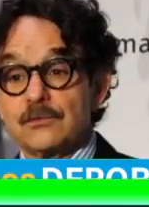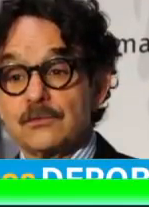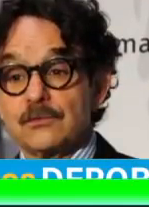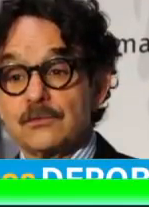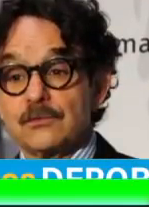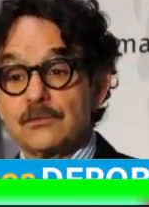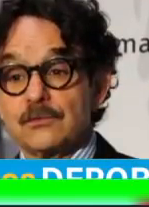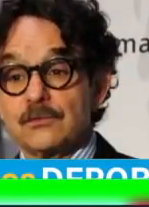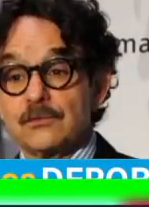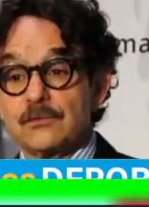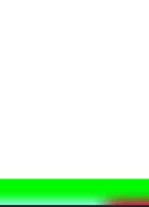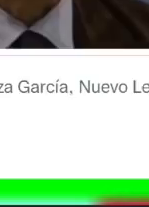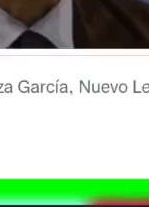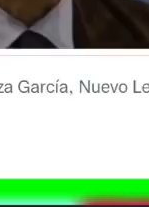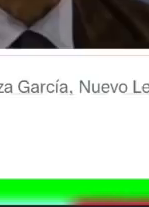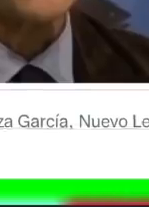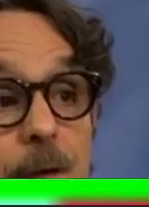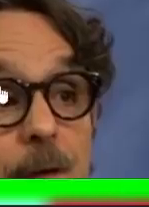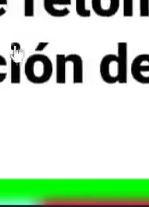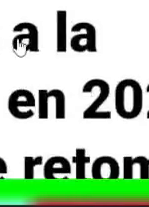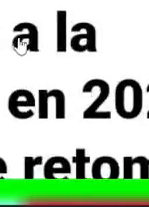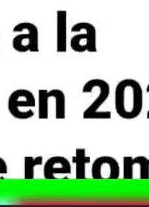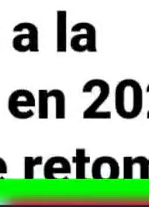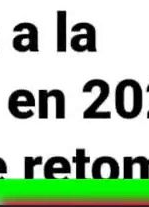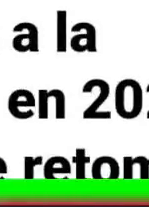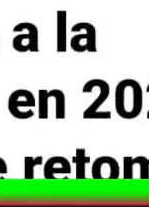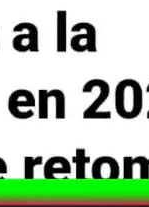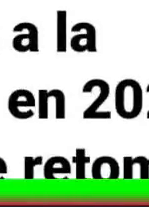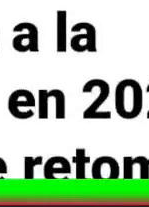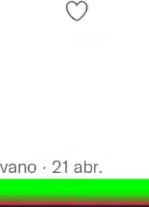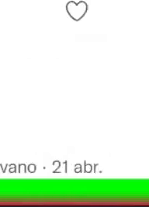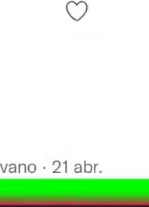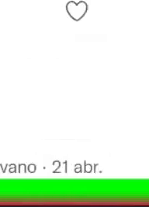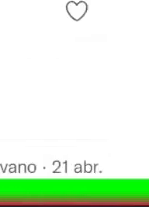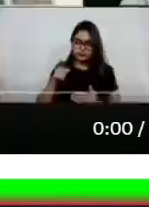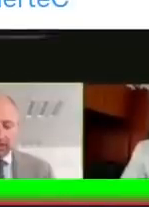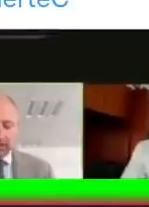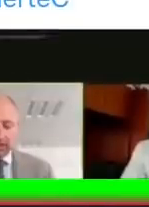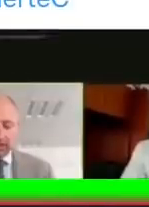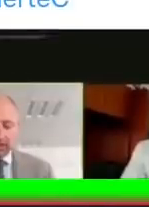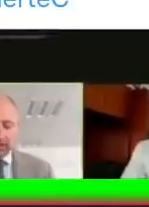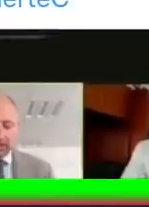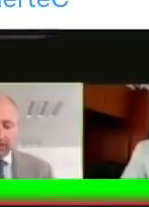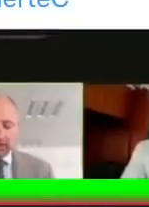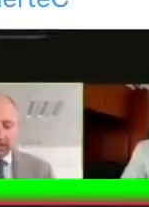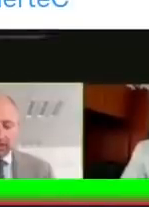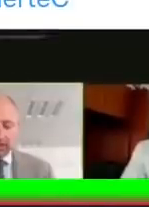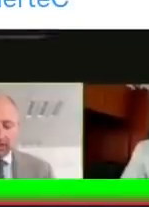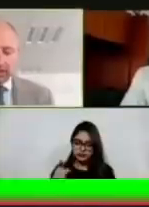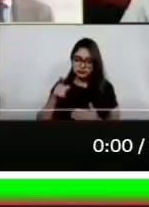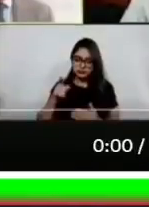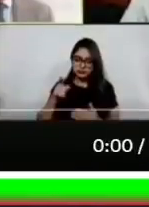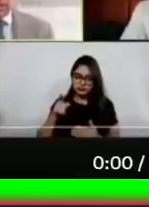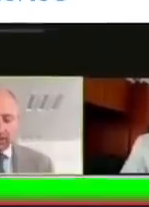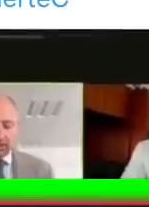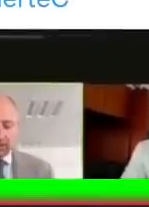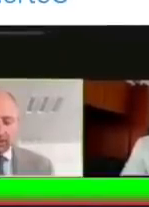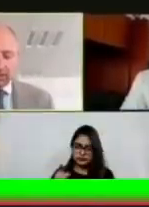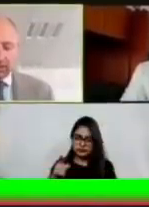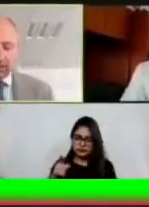boletas electorales, como sale a decirlo la diputada y según esta